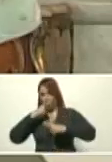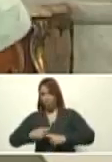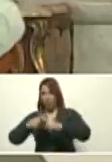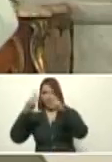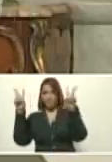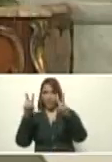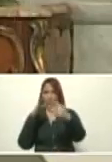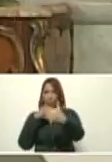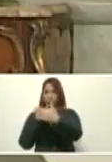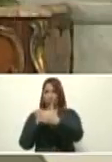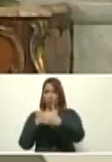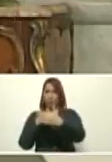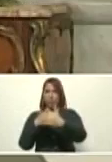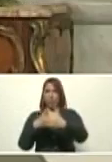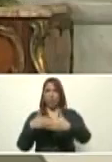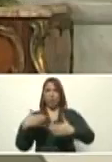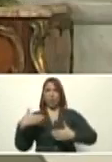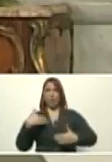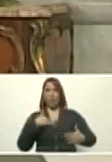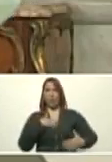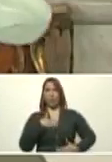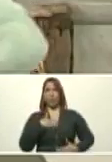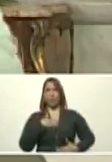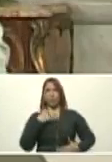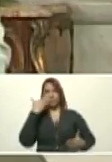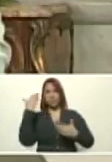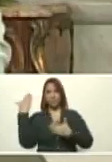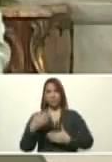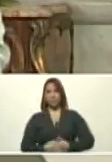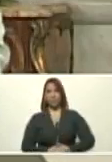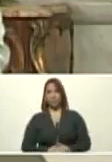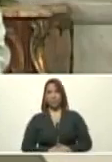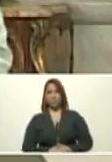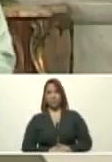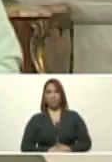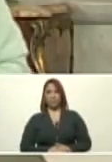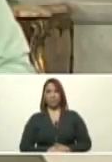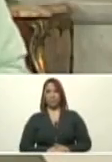victoria contra Napoleón Bonaparte. Adelante.